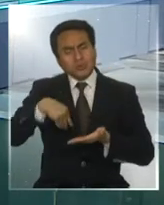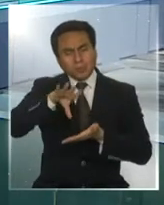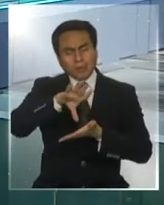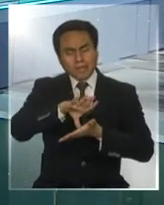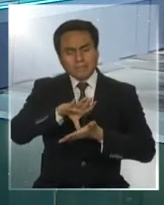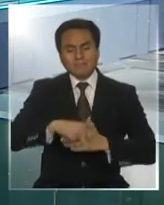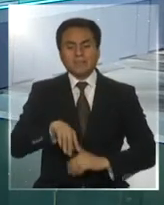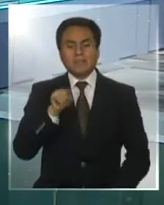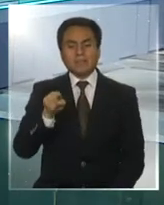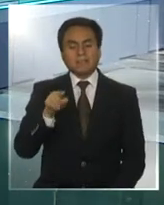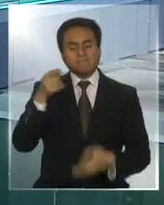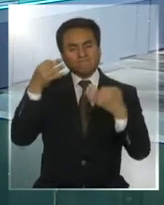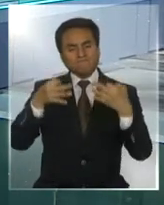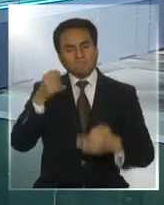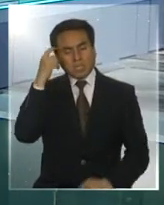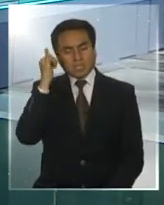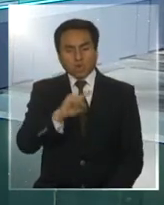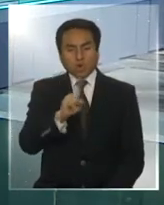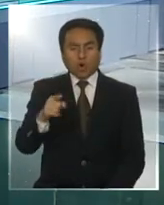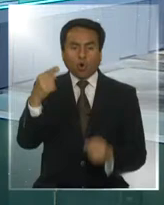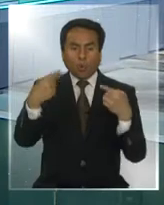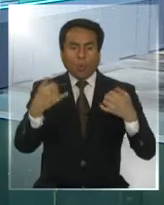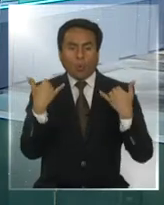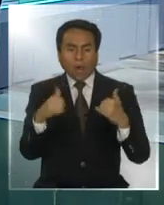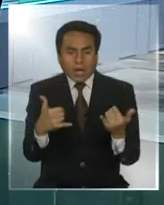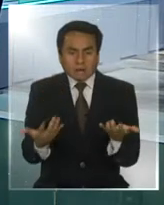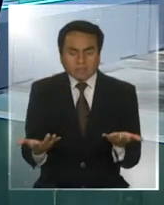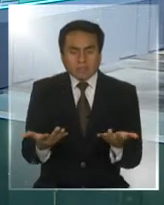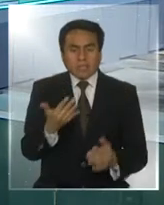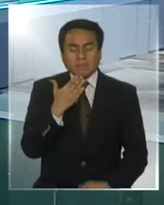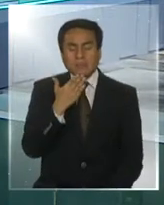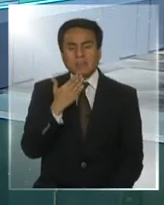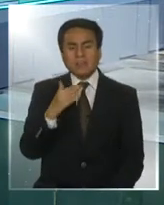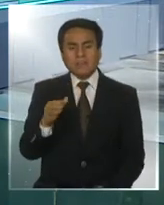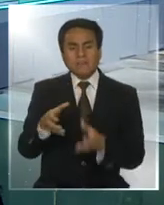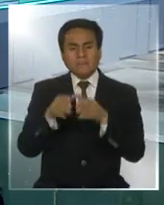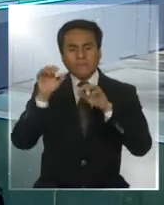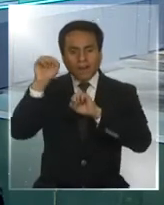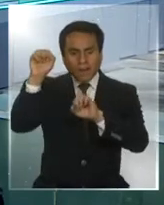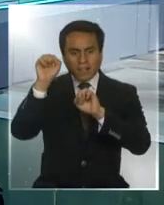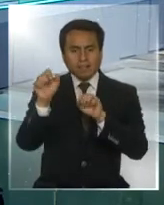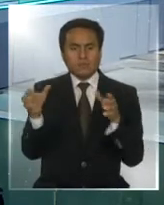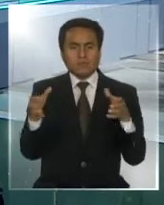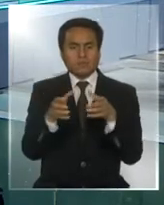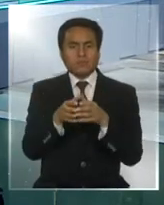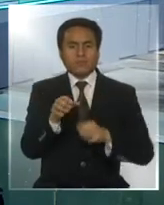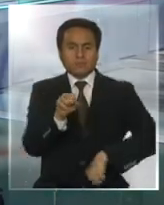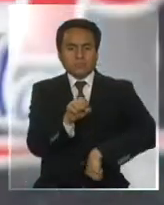país y en la decisión si se juega o no se juega, y además de las barras en el fútbol chileno.